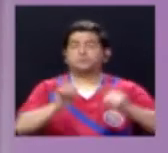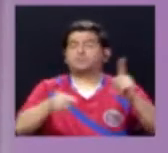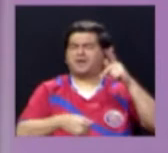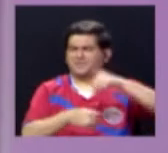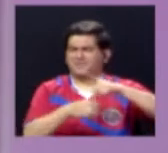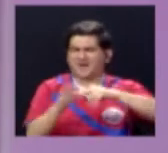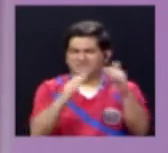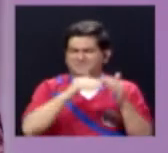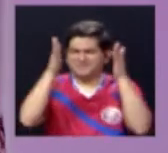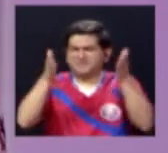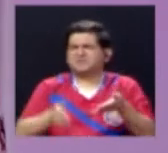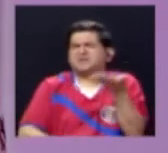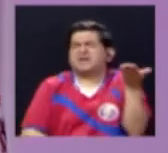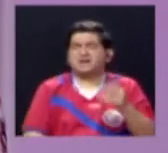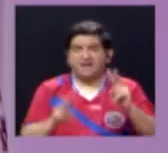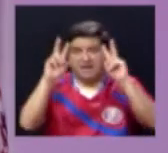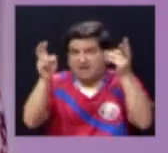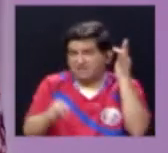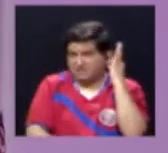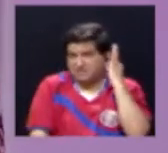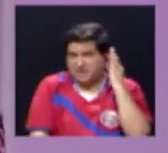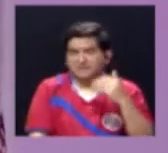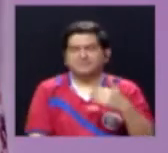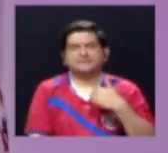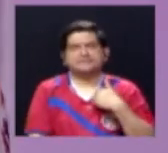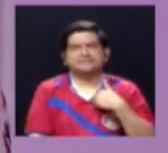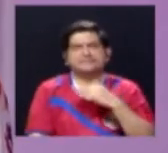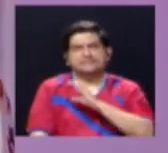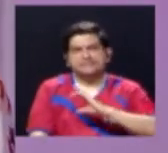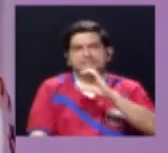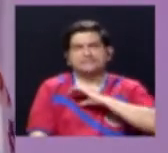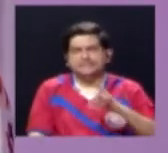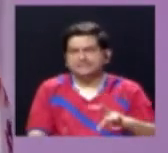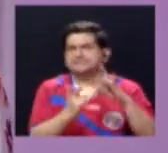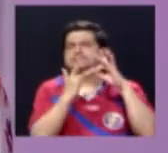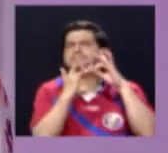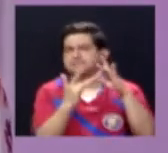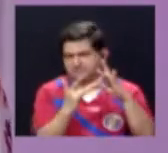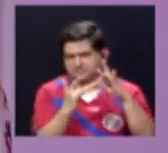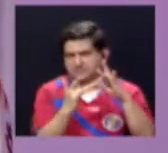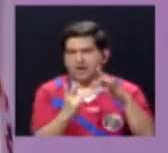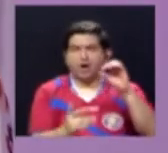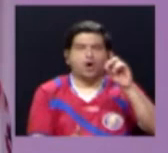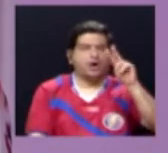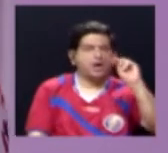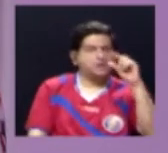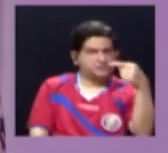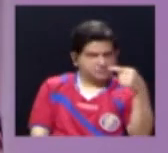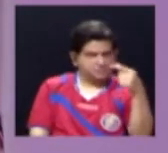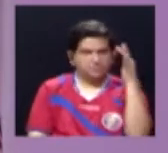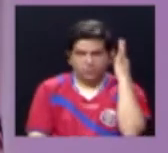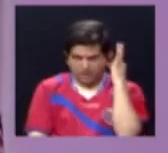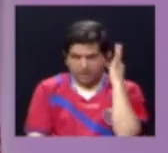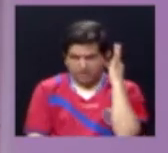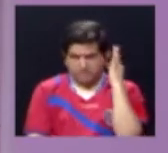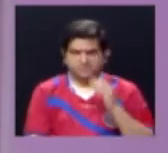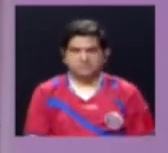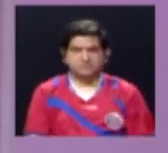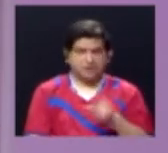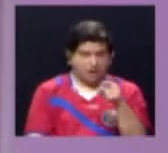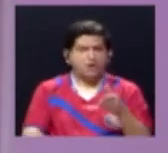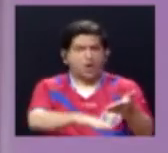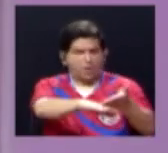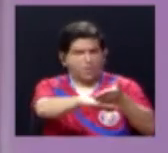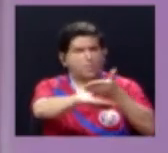participación ciudadana en materia de mujeres tiene una particularidad y es que las ongs de mujeres que han